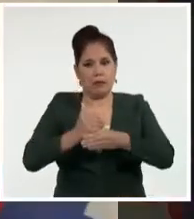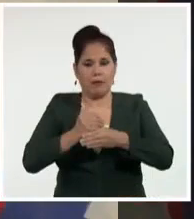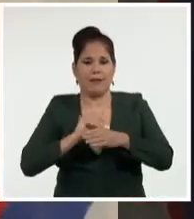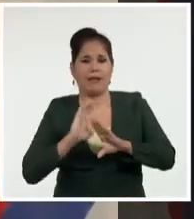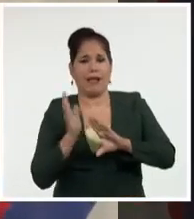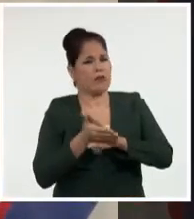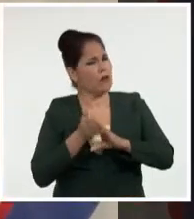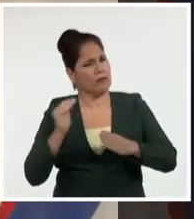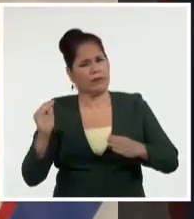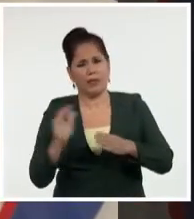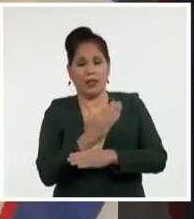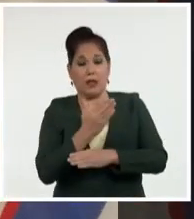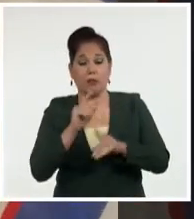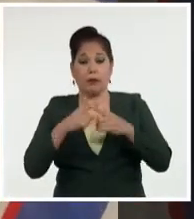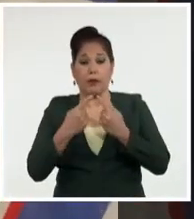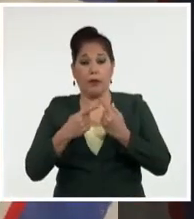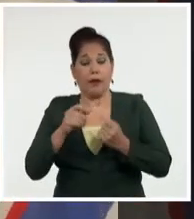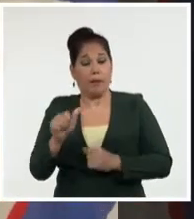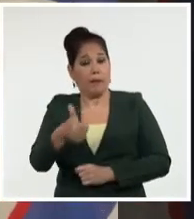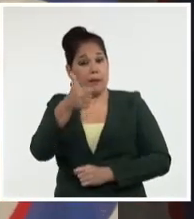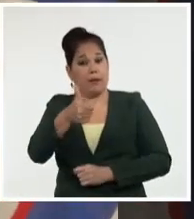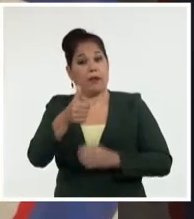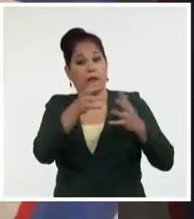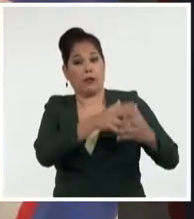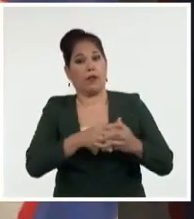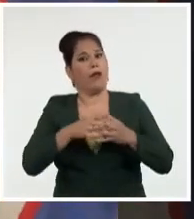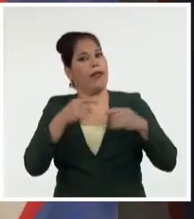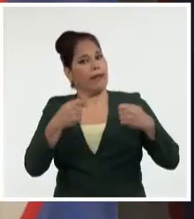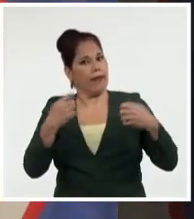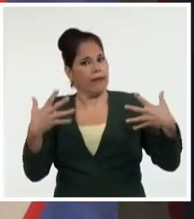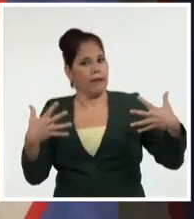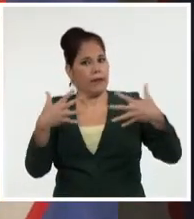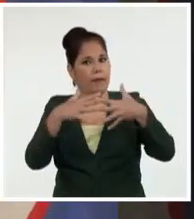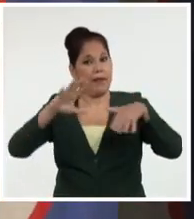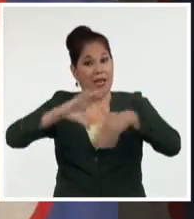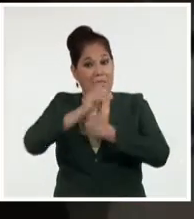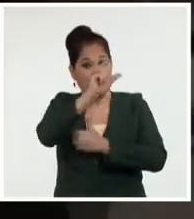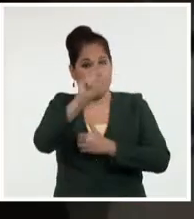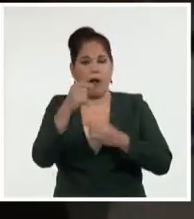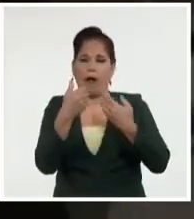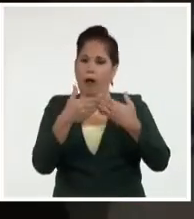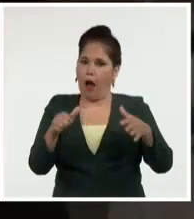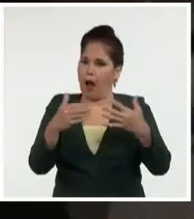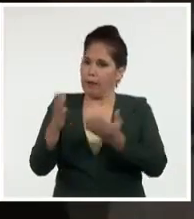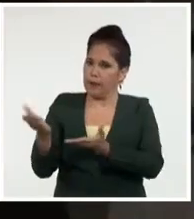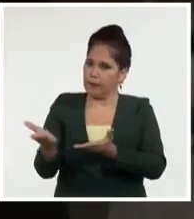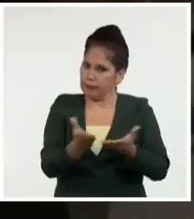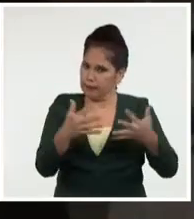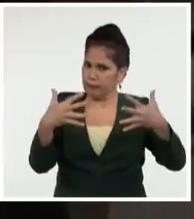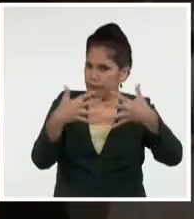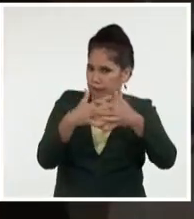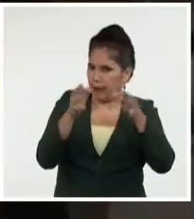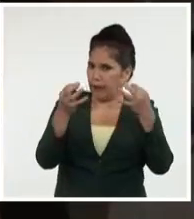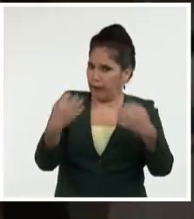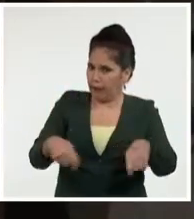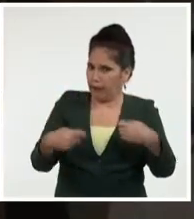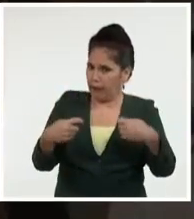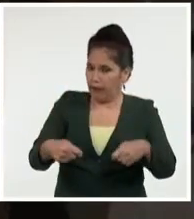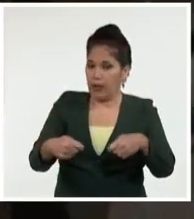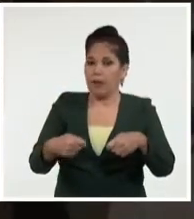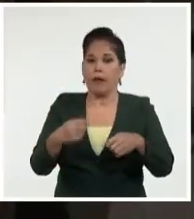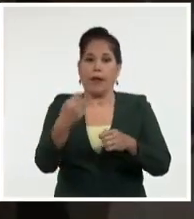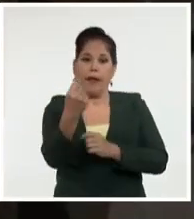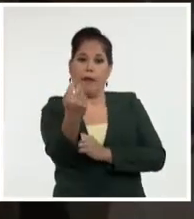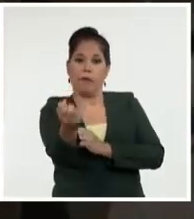la administración de Joe Biden para que restablezca los servicios consulares de la Embajada de Estados Unidos en La Habana, el envío de